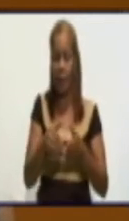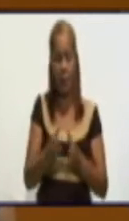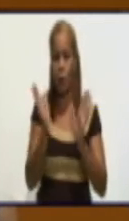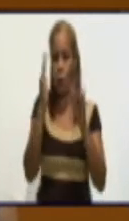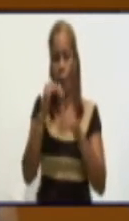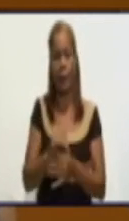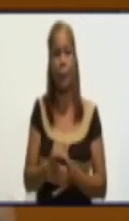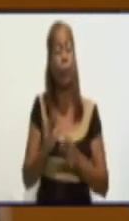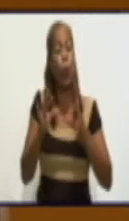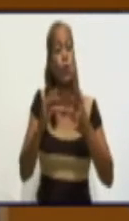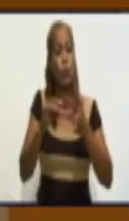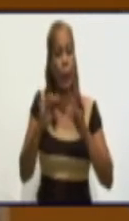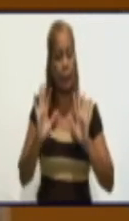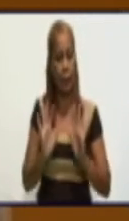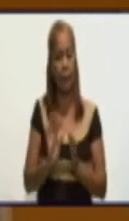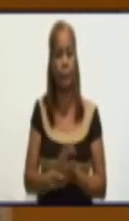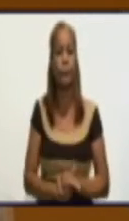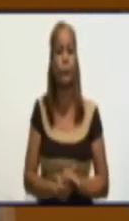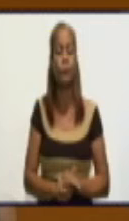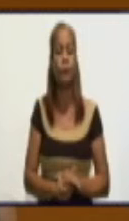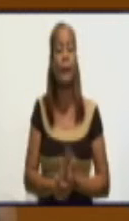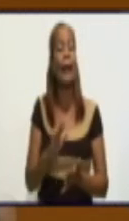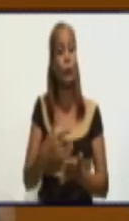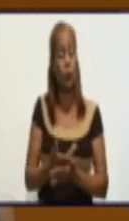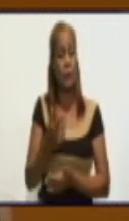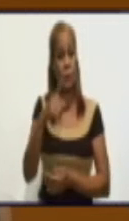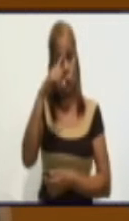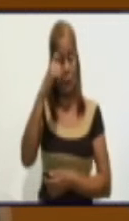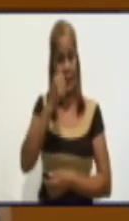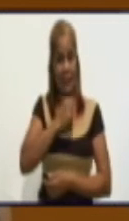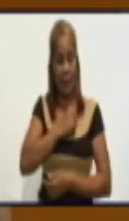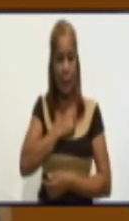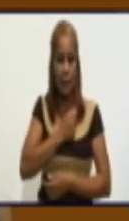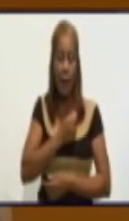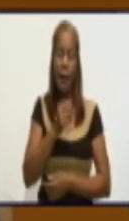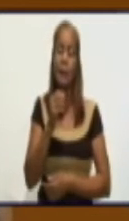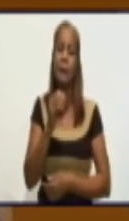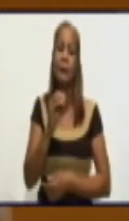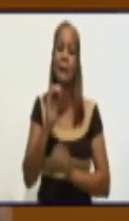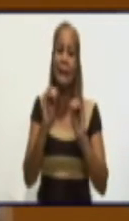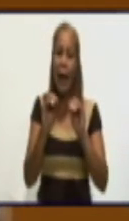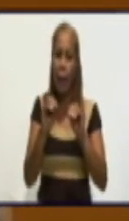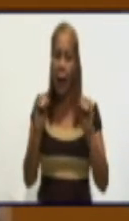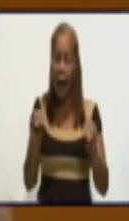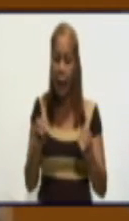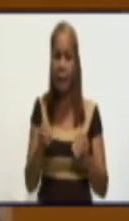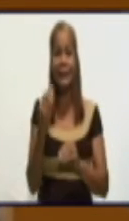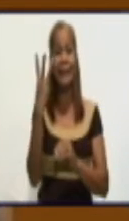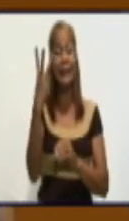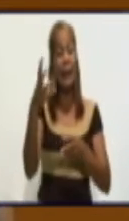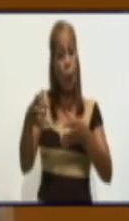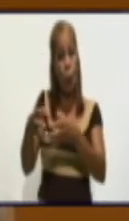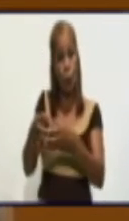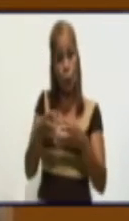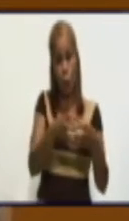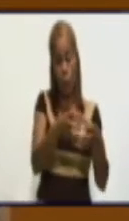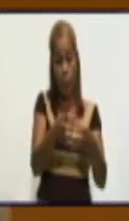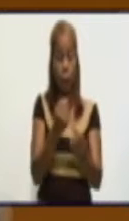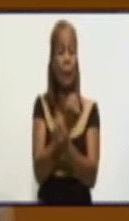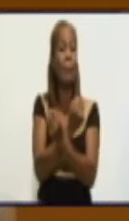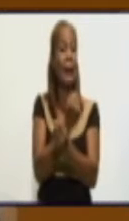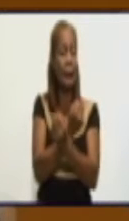hasta el momento yo sería hay una al antes de terminar llamar la atención sobre tres grupos fundamentales de riesgo